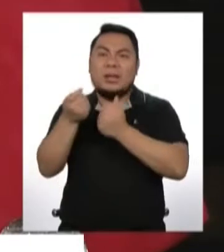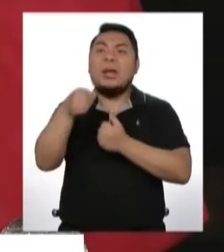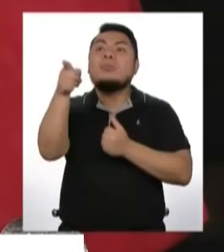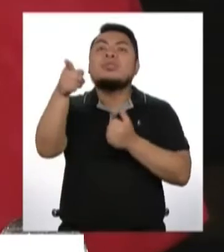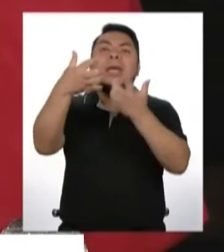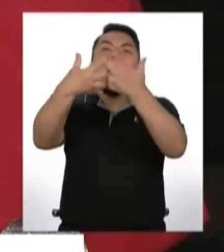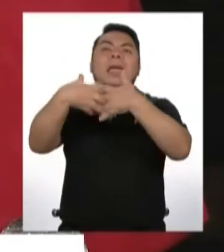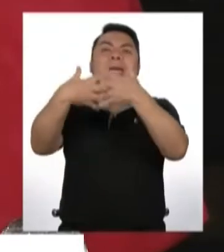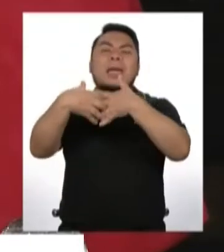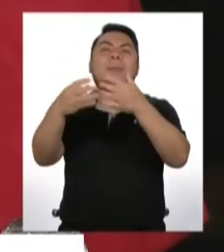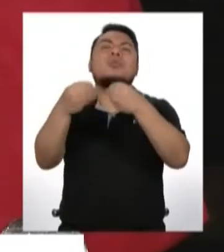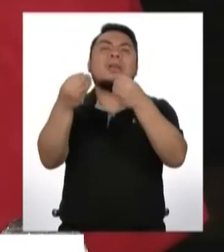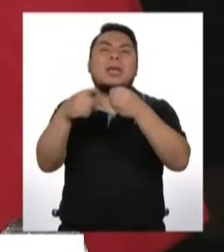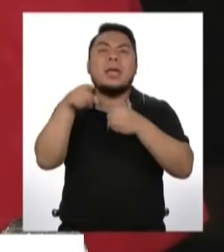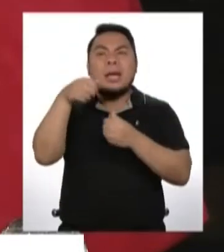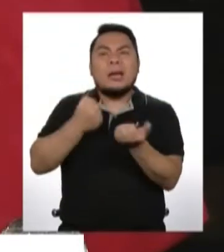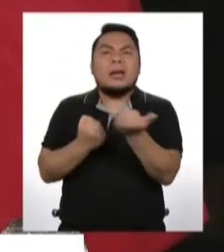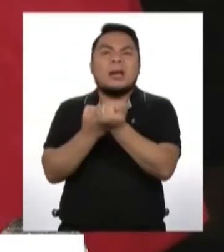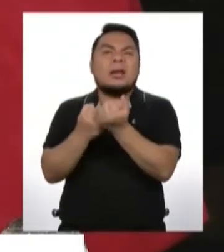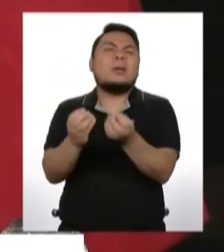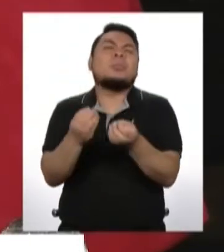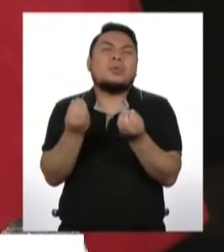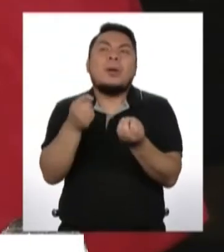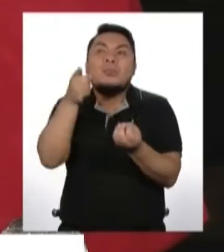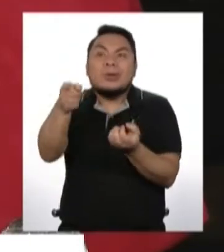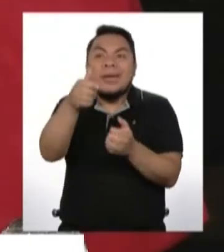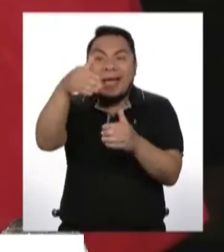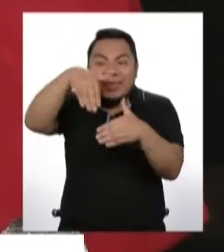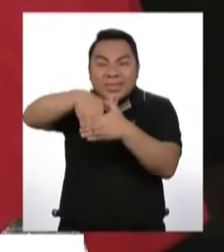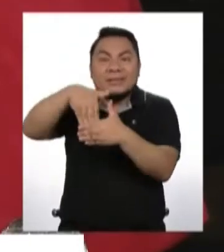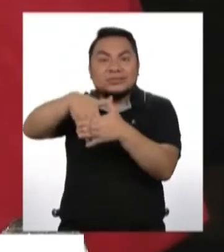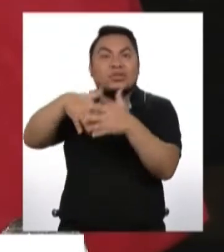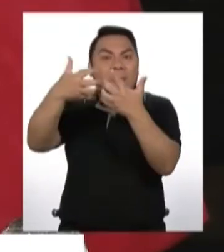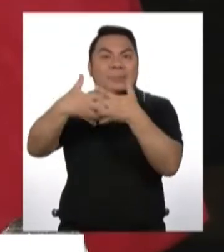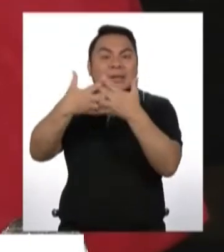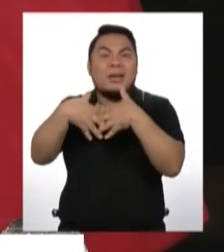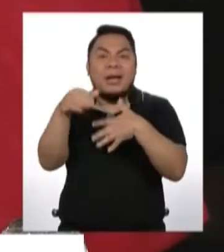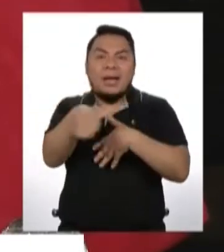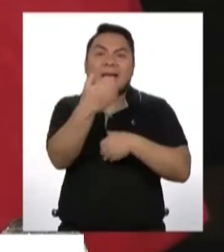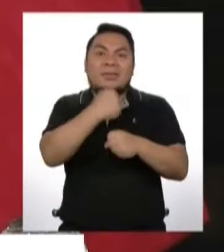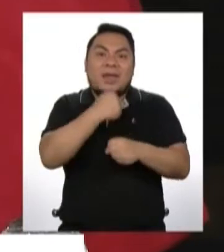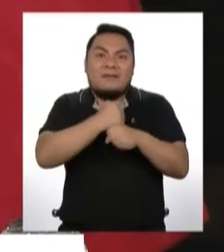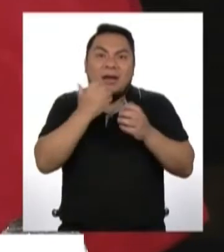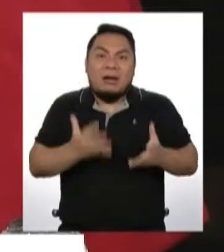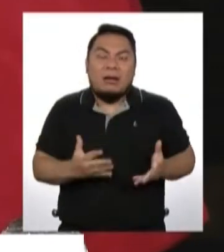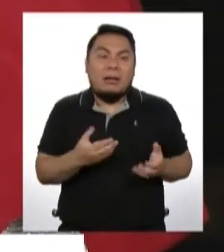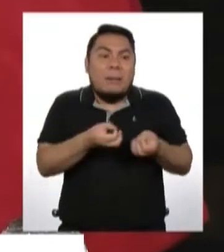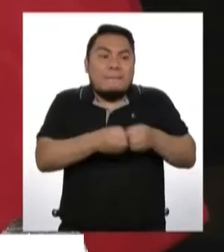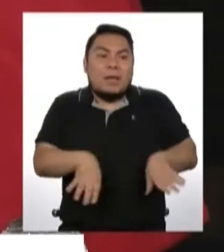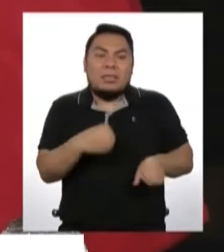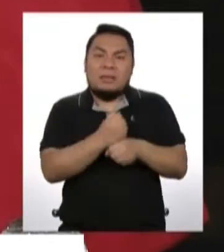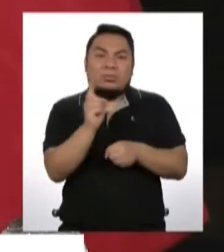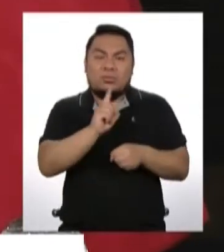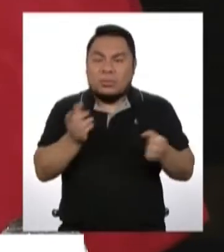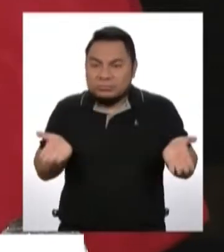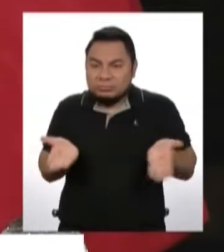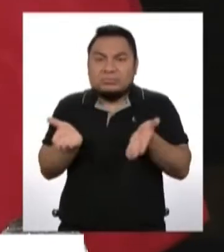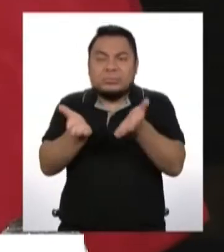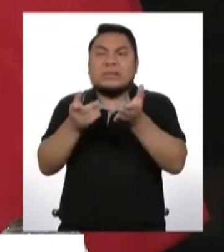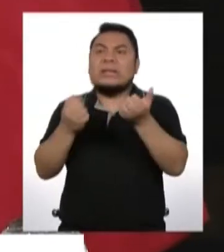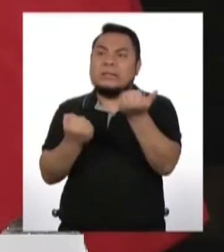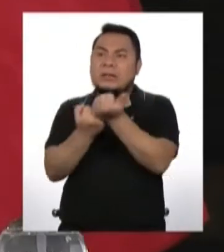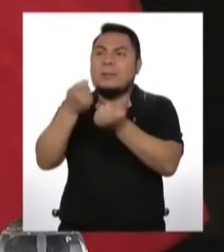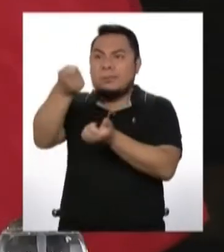hay trabajadores que también tenemos que atender. Entonces, el trabajo es arduo, pero el